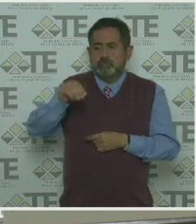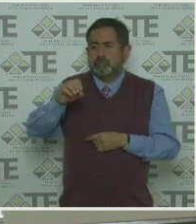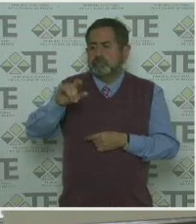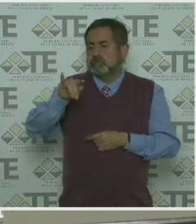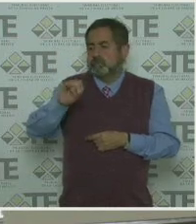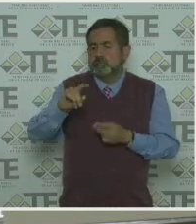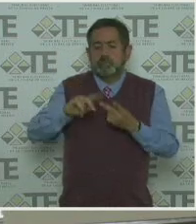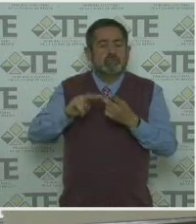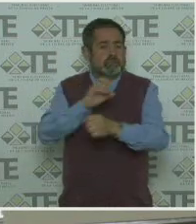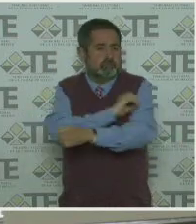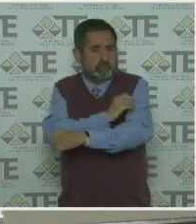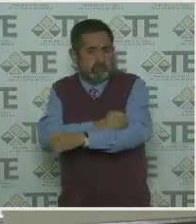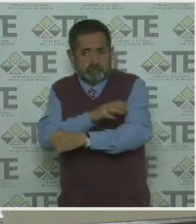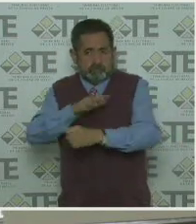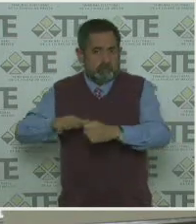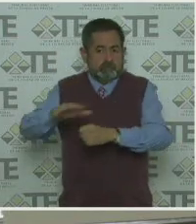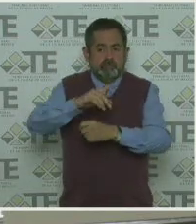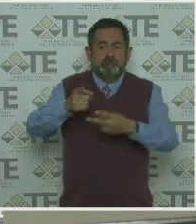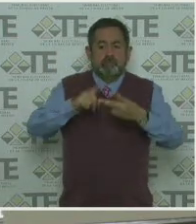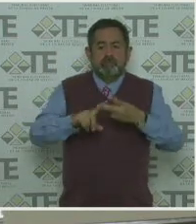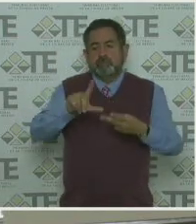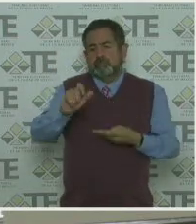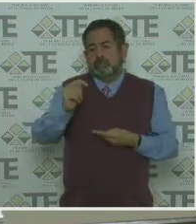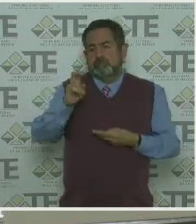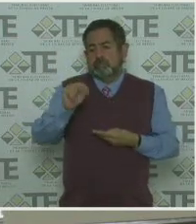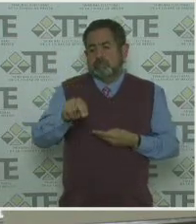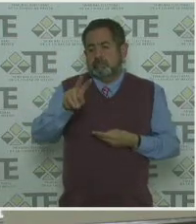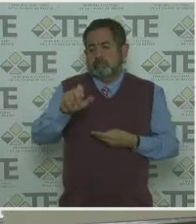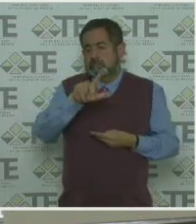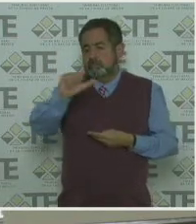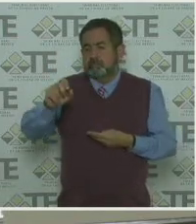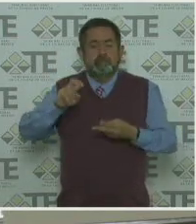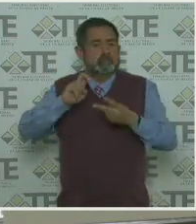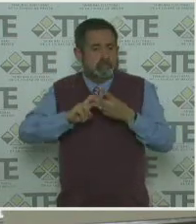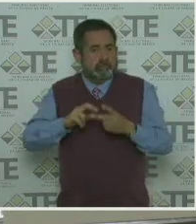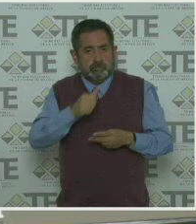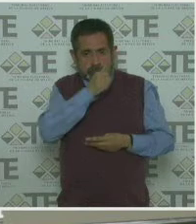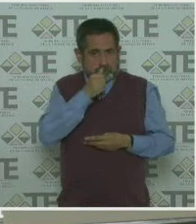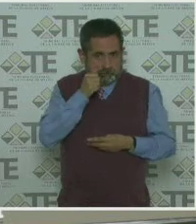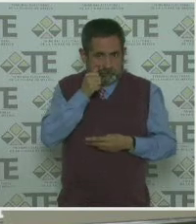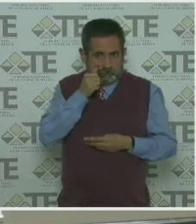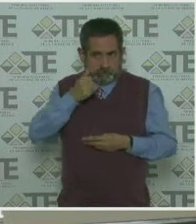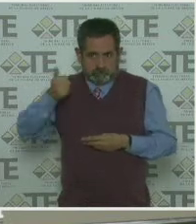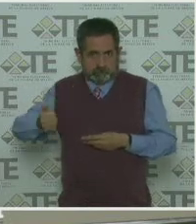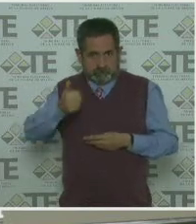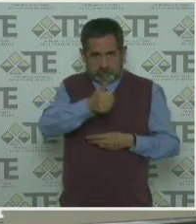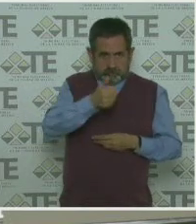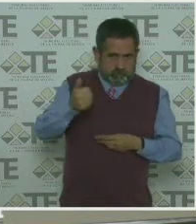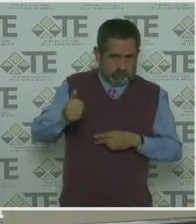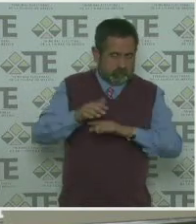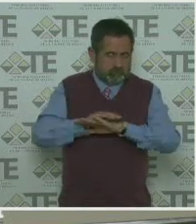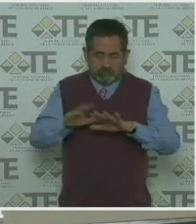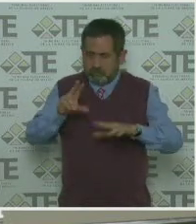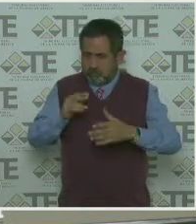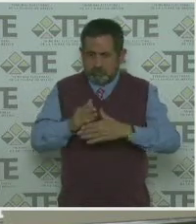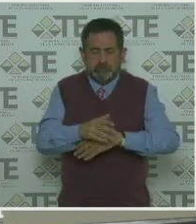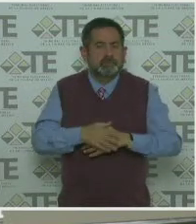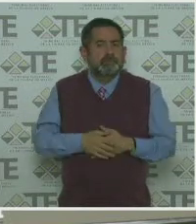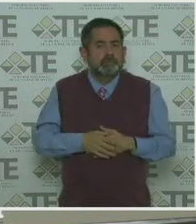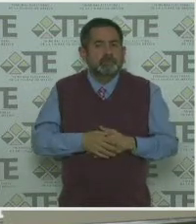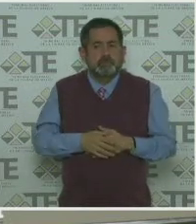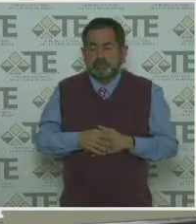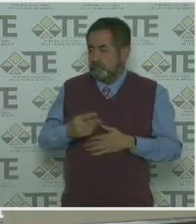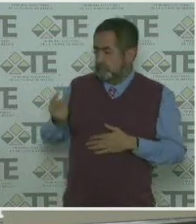demarcación territorial Álvaro Obregón y Letrán Valle, demarcación territorial Benito Juárez, respectivamente. Las magistraturas